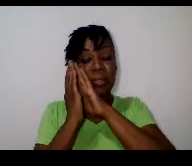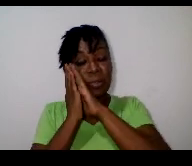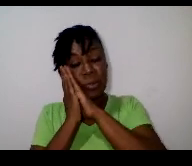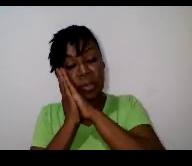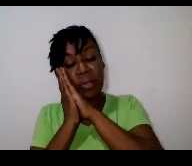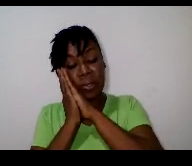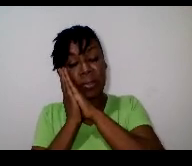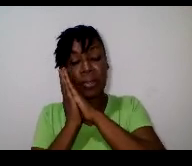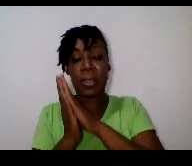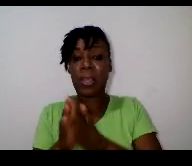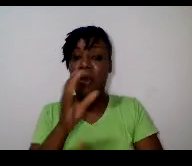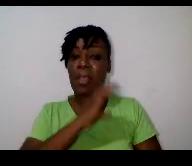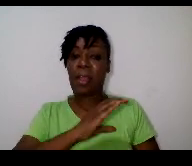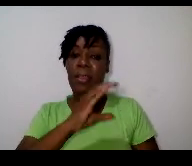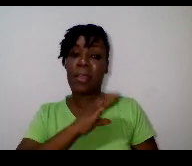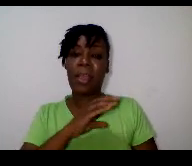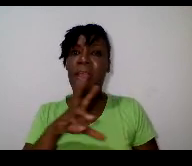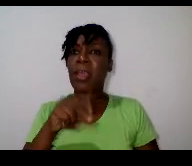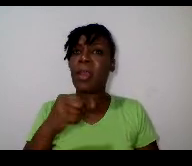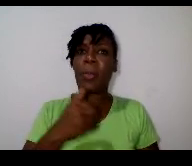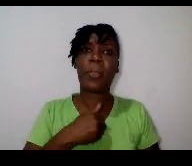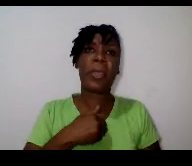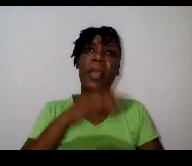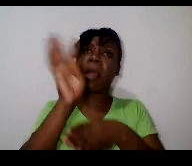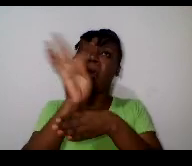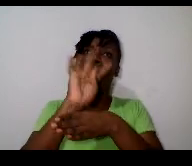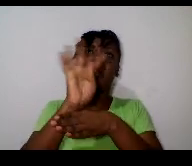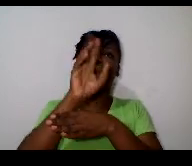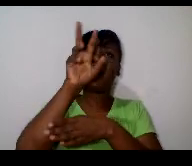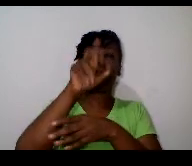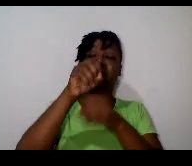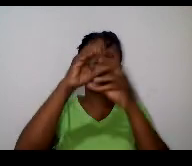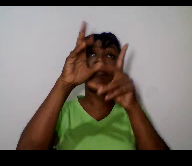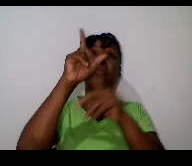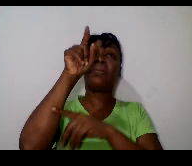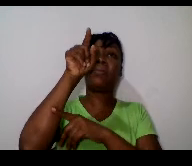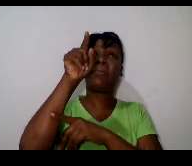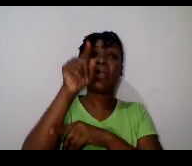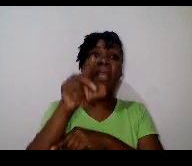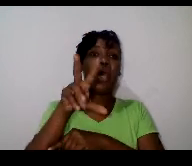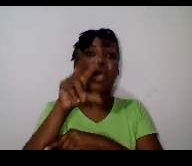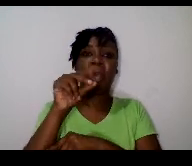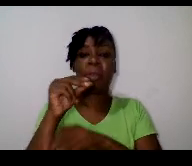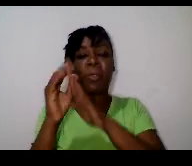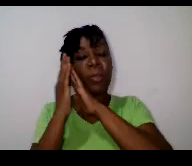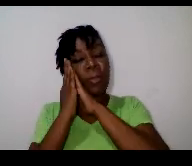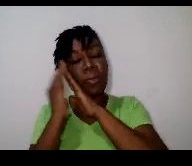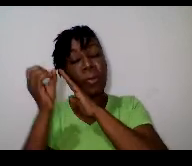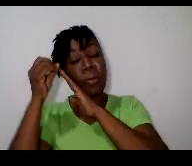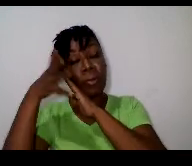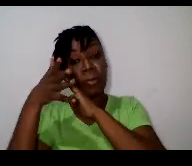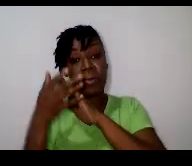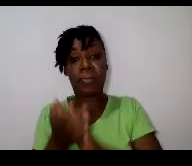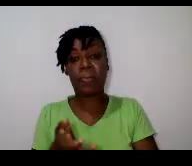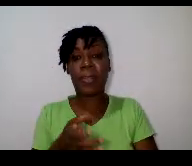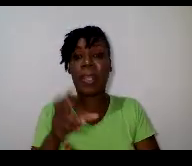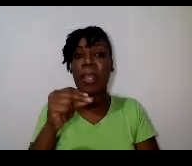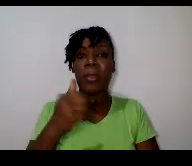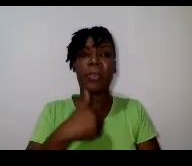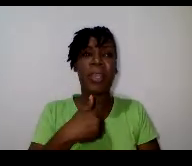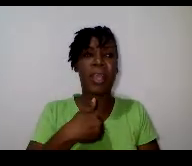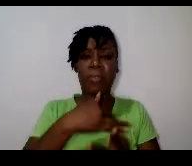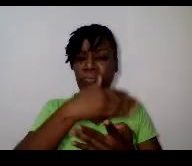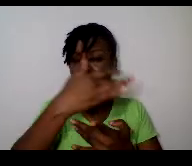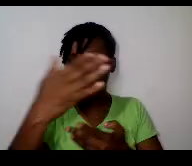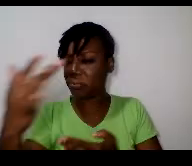significa de calidad? Que no tenga una televisión encendida de fondo, que no duerma con luz de fondo, que no tenga múltiples despertares